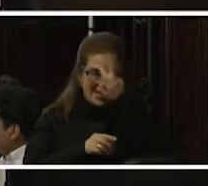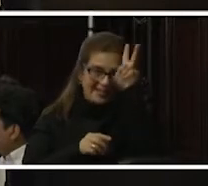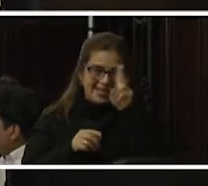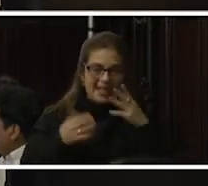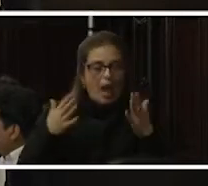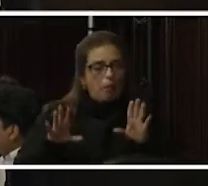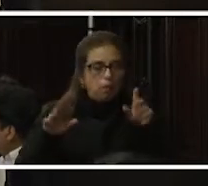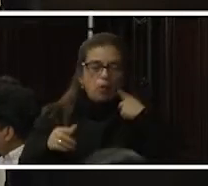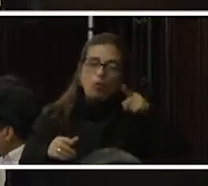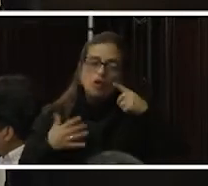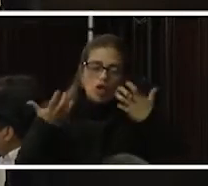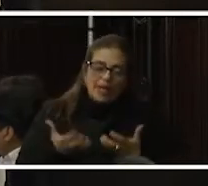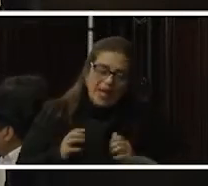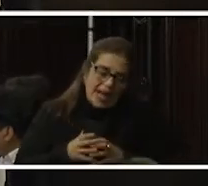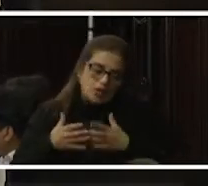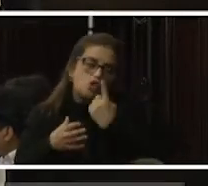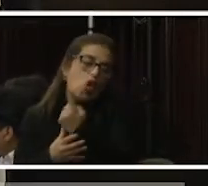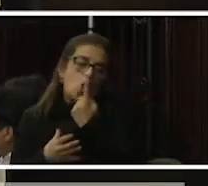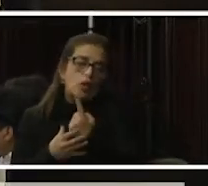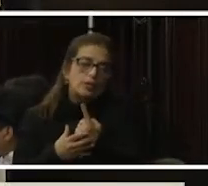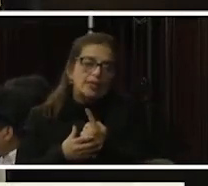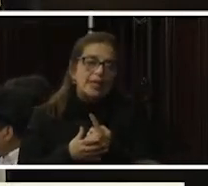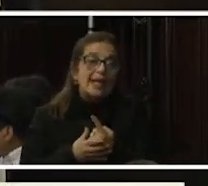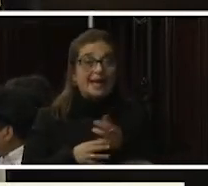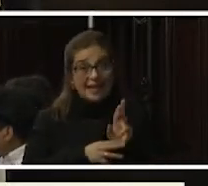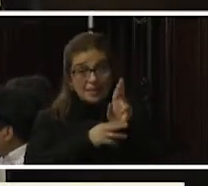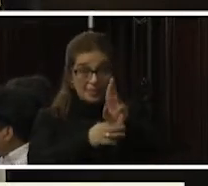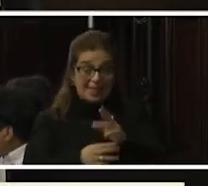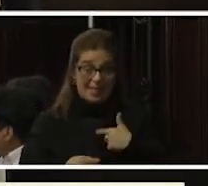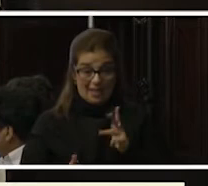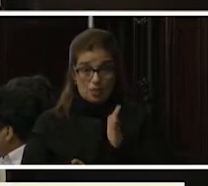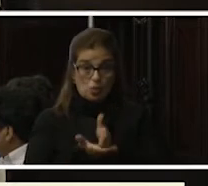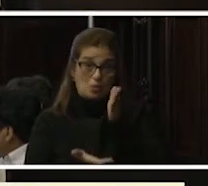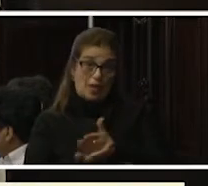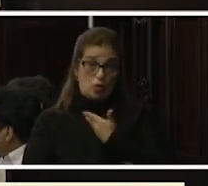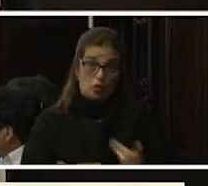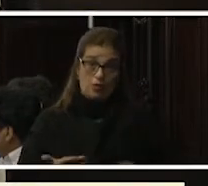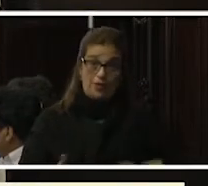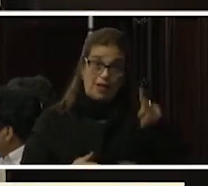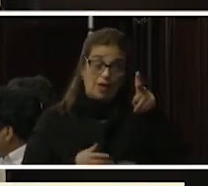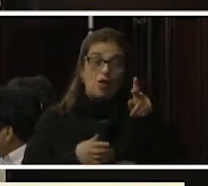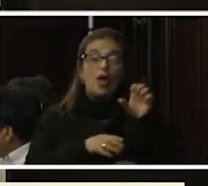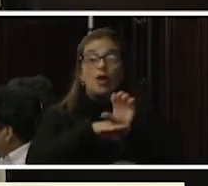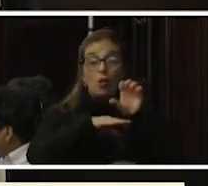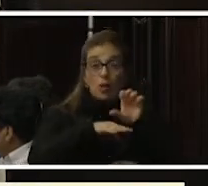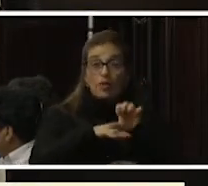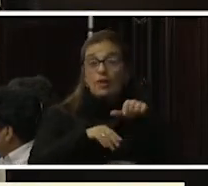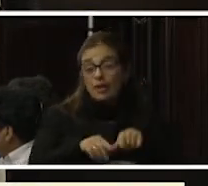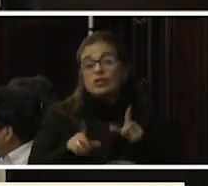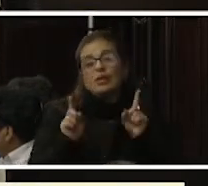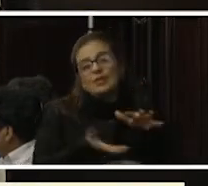Estado garantice los derechos humanos y aquello relacionado que son condición de una mujer y